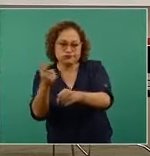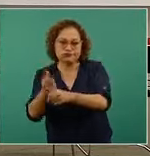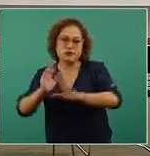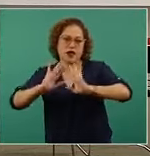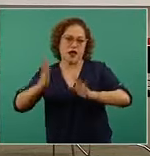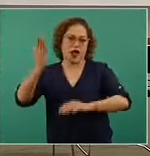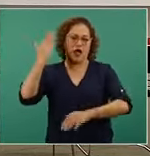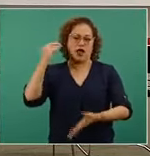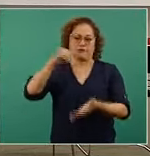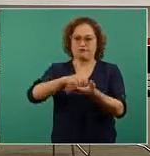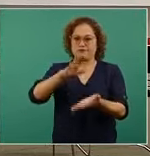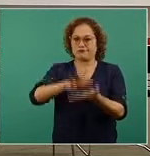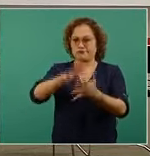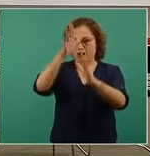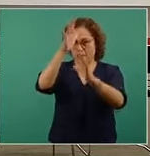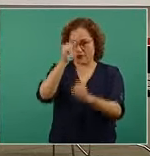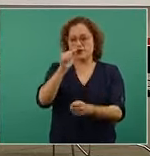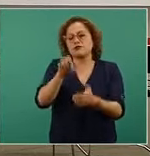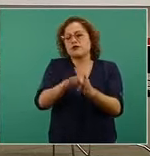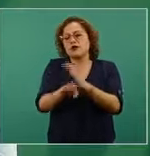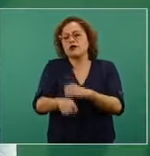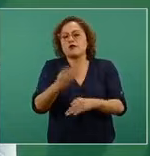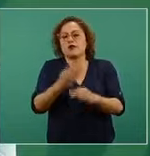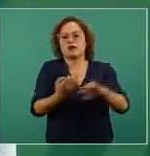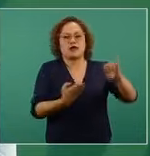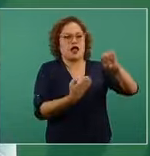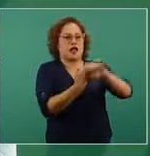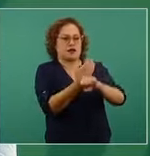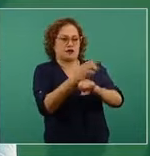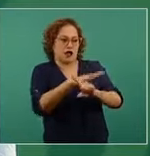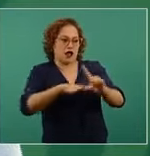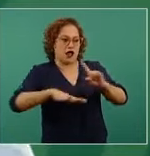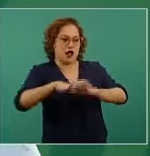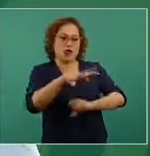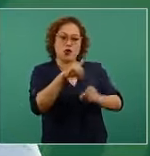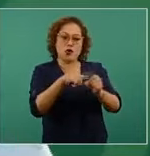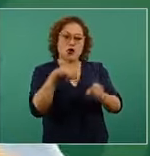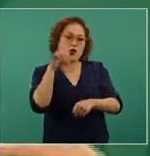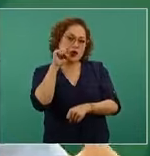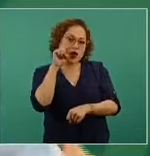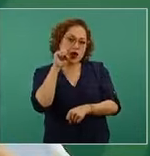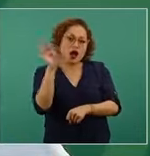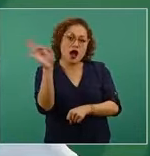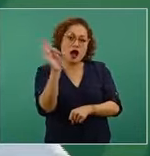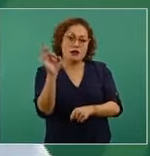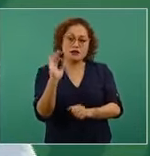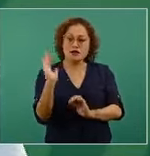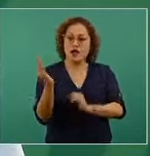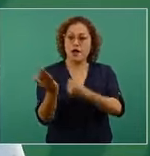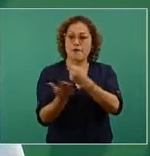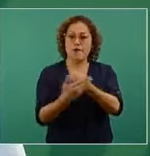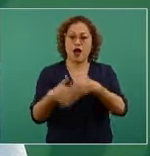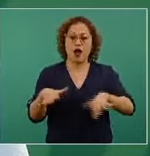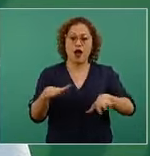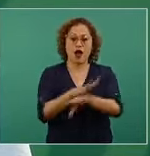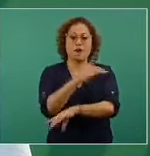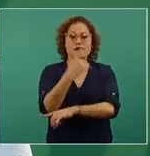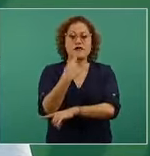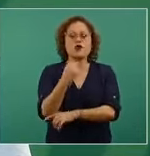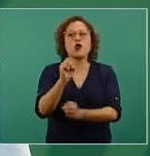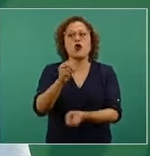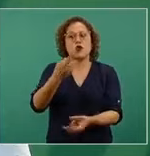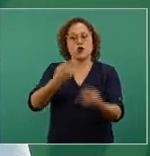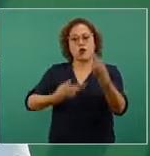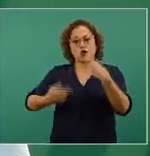entidad federativa que ahora está en naranja podría pasar a rojo no o viceversa y eso pues